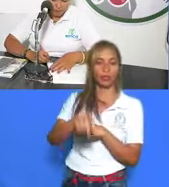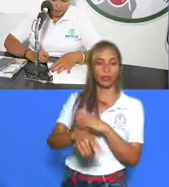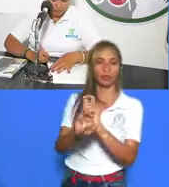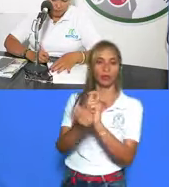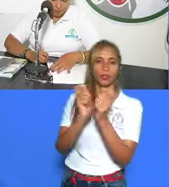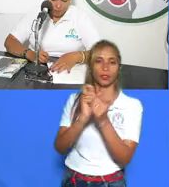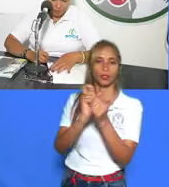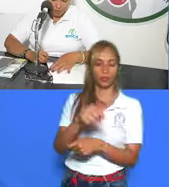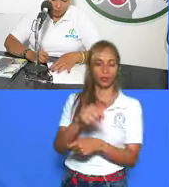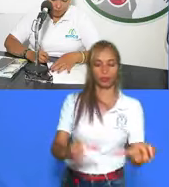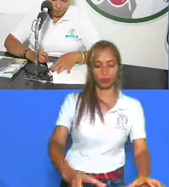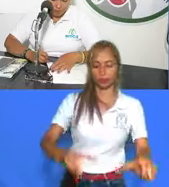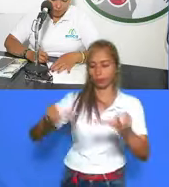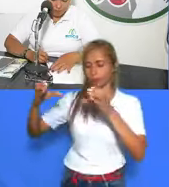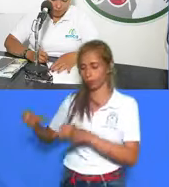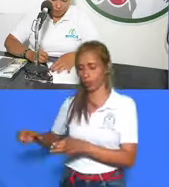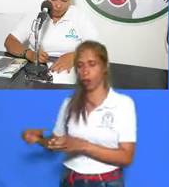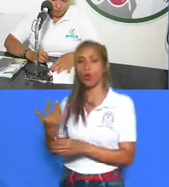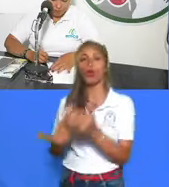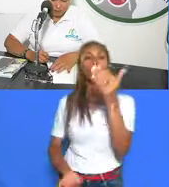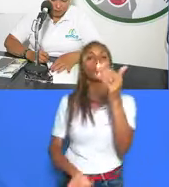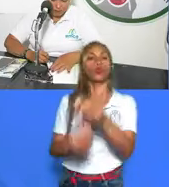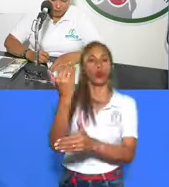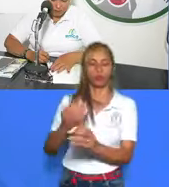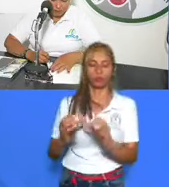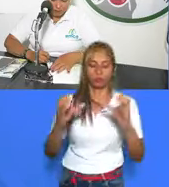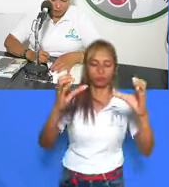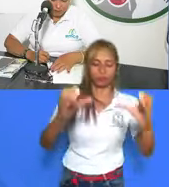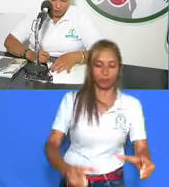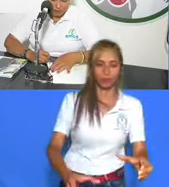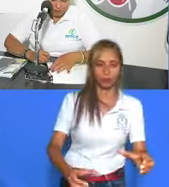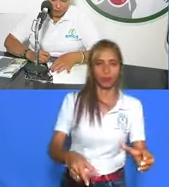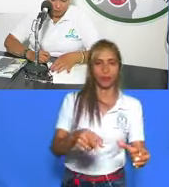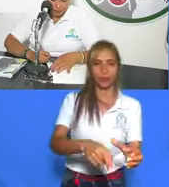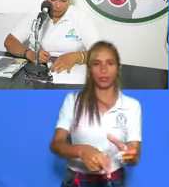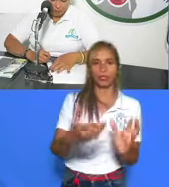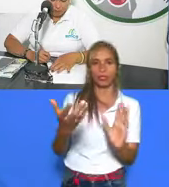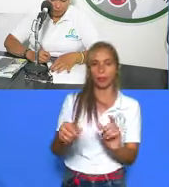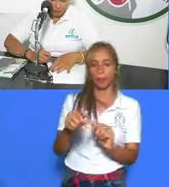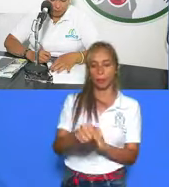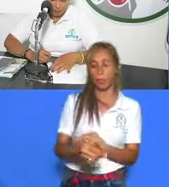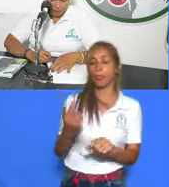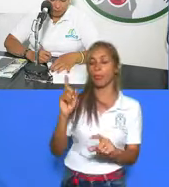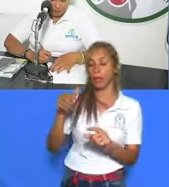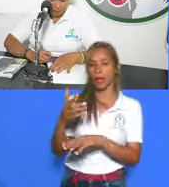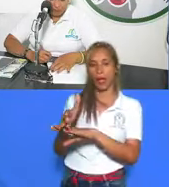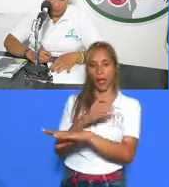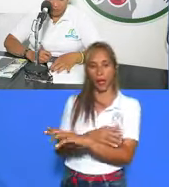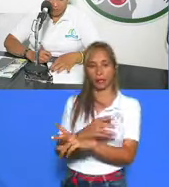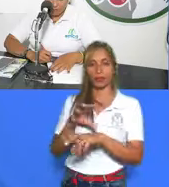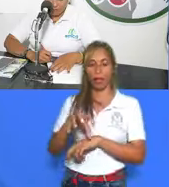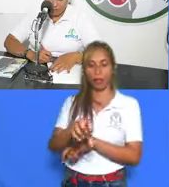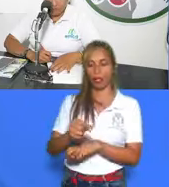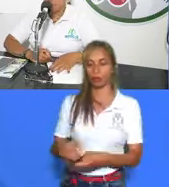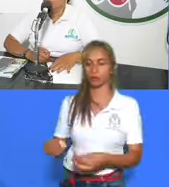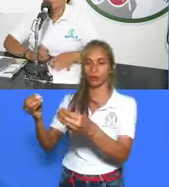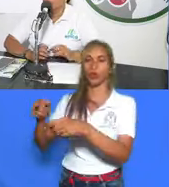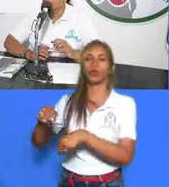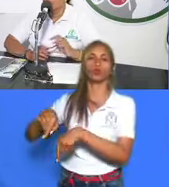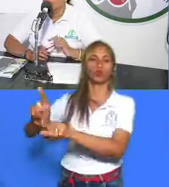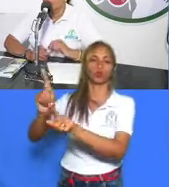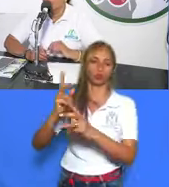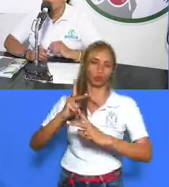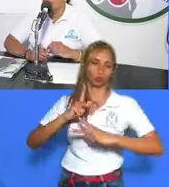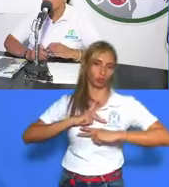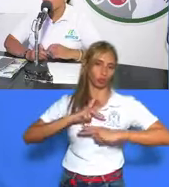le instalamos uno nuevo y le entregamos a usted el medidor que tenía en el predio, porque usted es el propietario y el responsable de